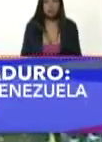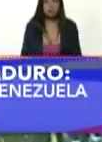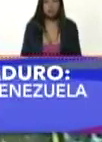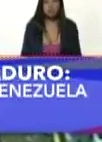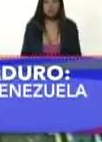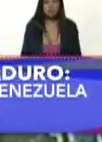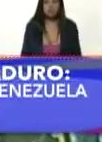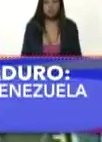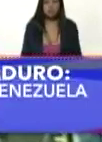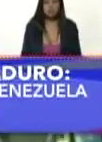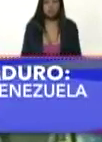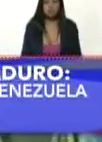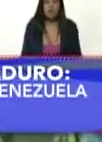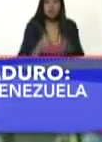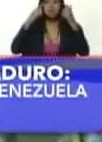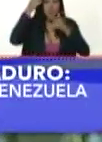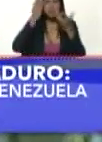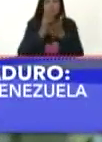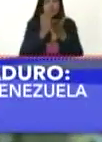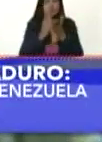Decimos Chávez siempre,